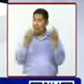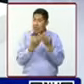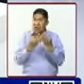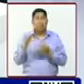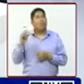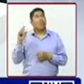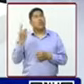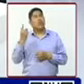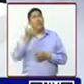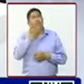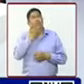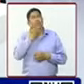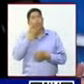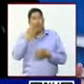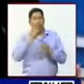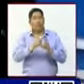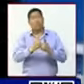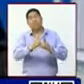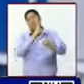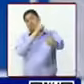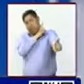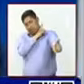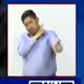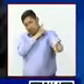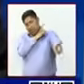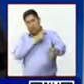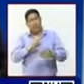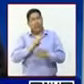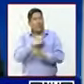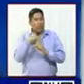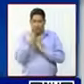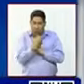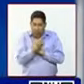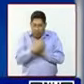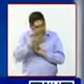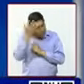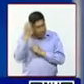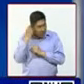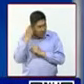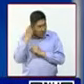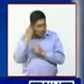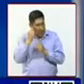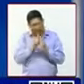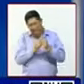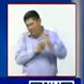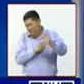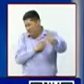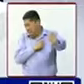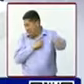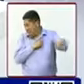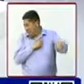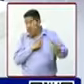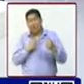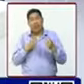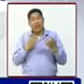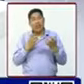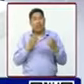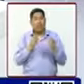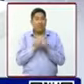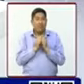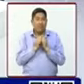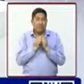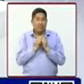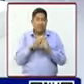no solamente la distancia física, sino las situaciones que nos hacen estar lejos de quienes queremos y quisiéramos que